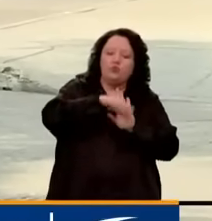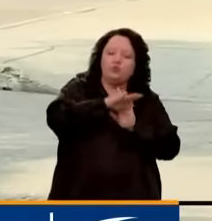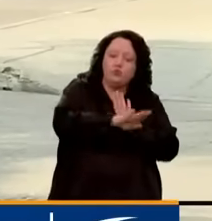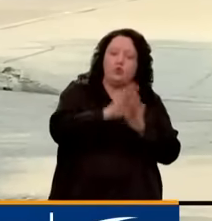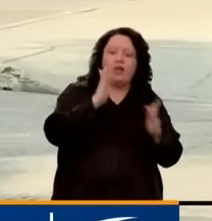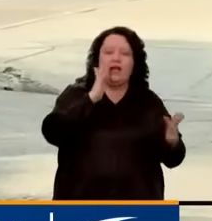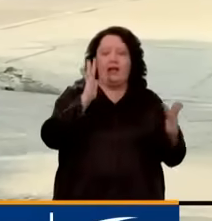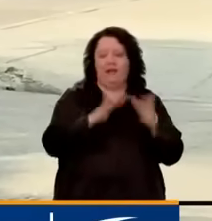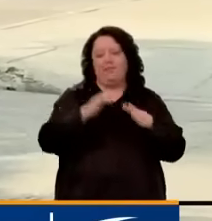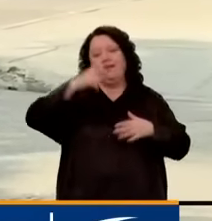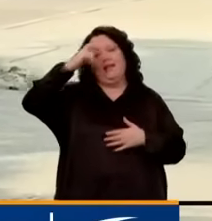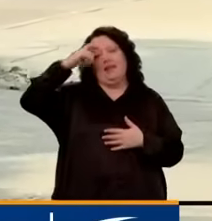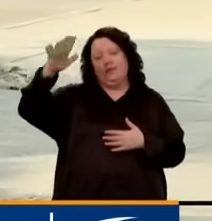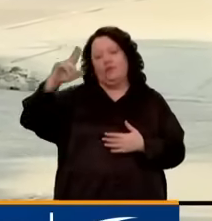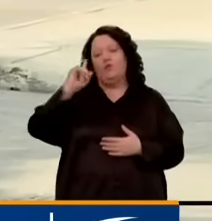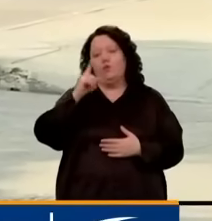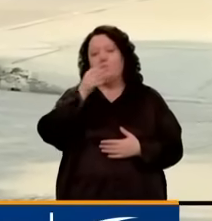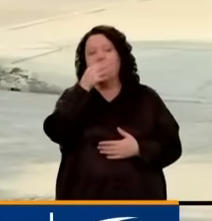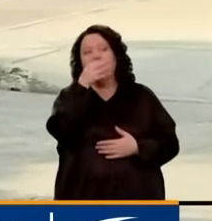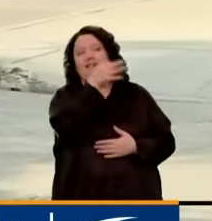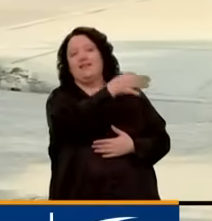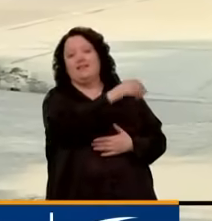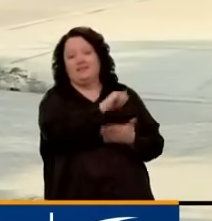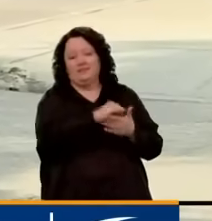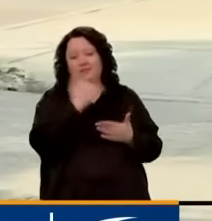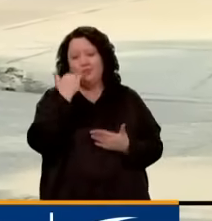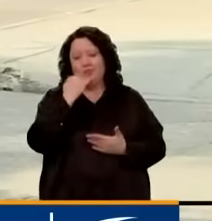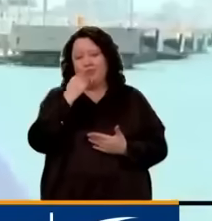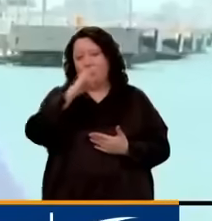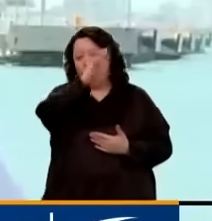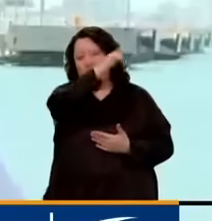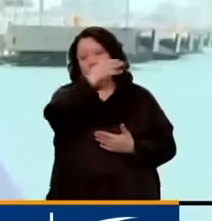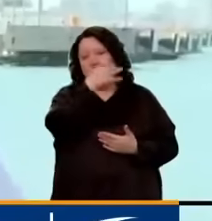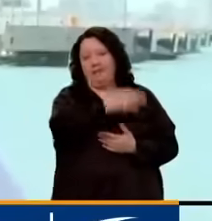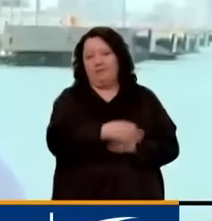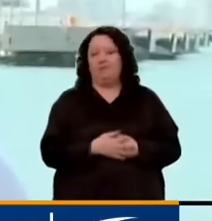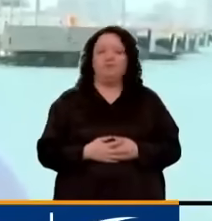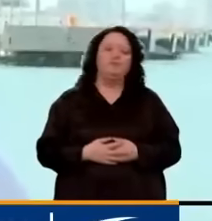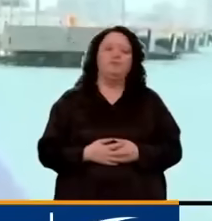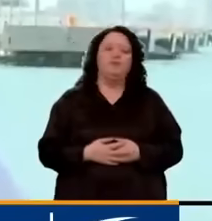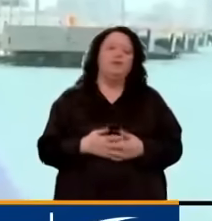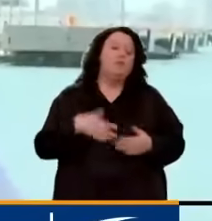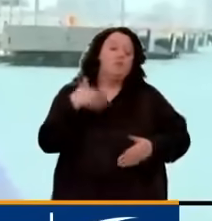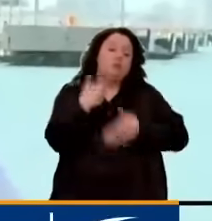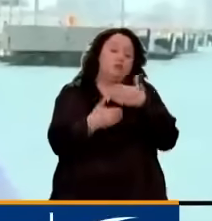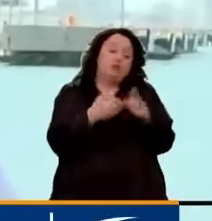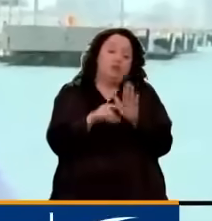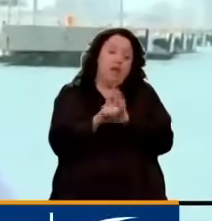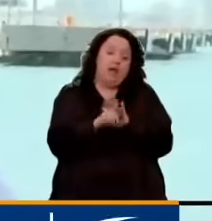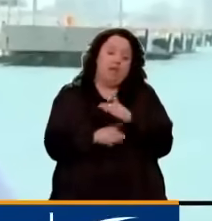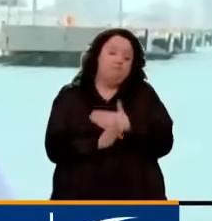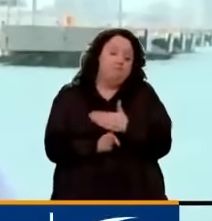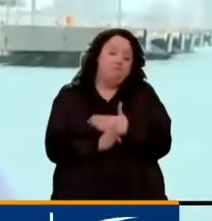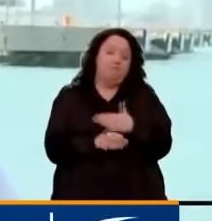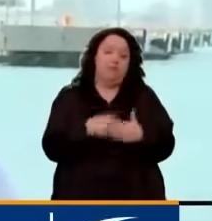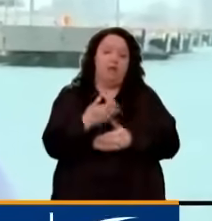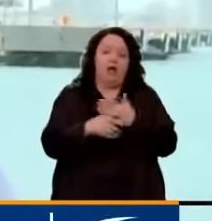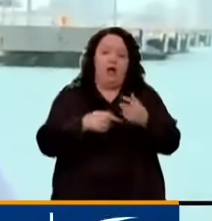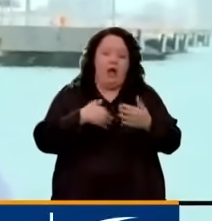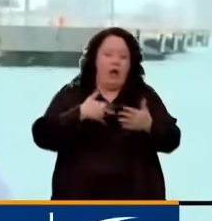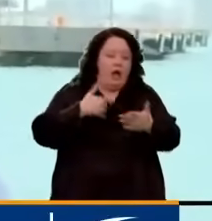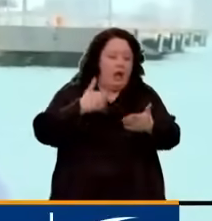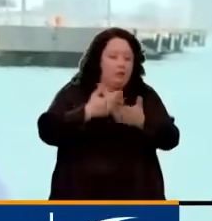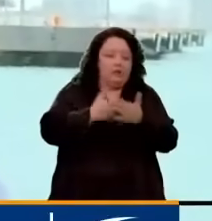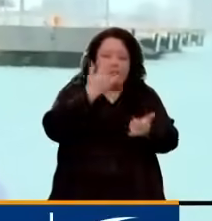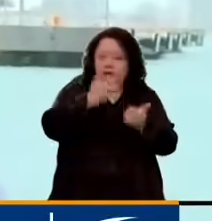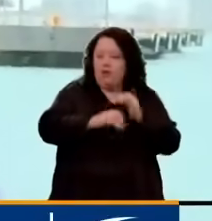Cartagena a propósito de la denuncia de esta extranjera. Sigue el procedimiento legal y la idea es que lleguemos hasta las últimas consecuencias